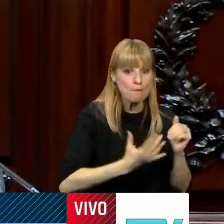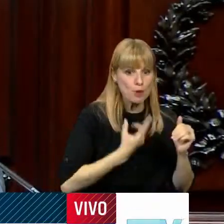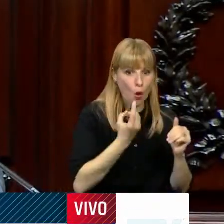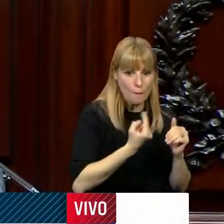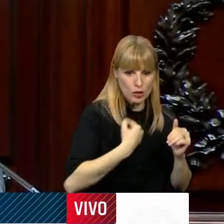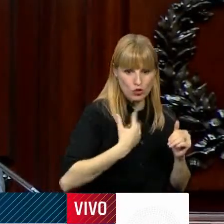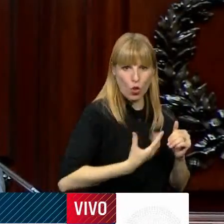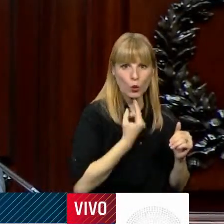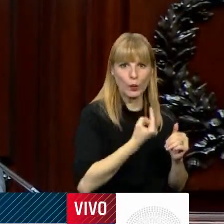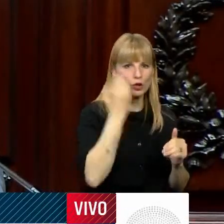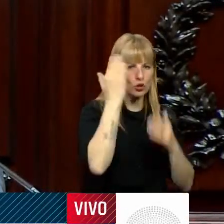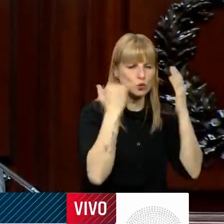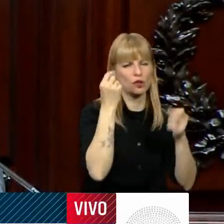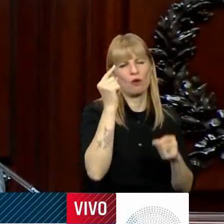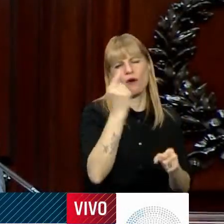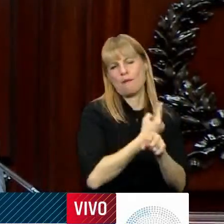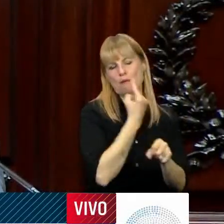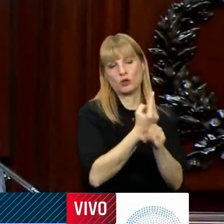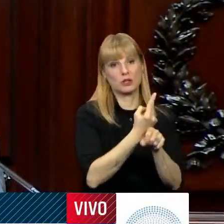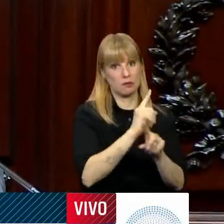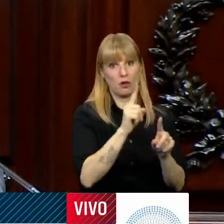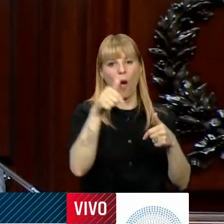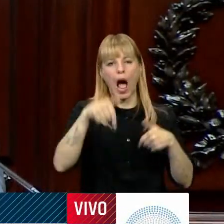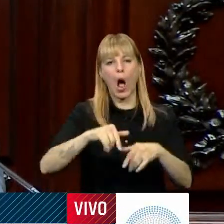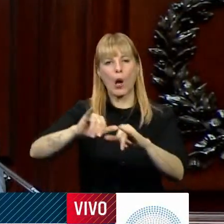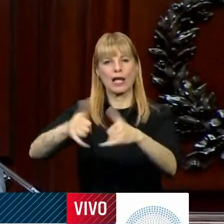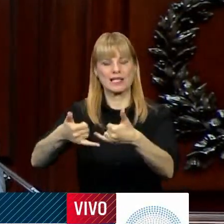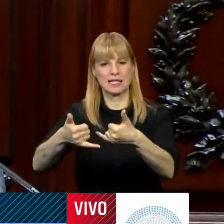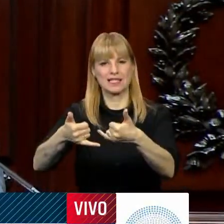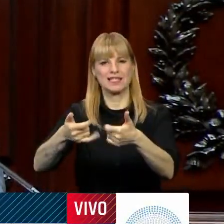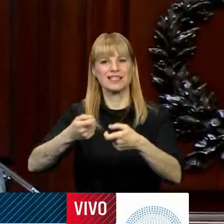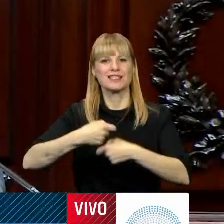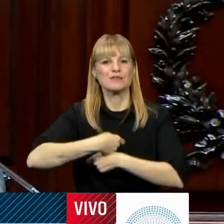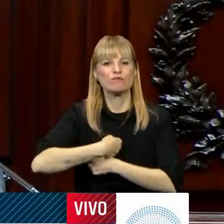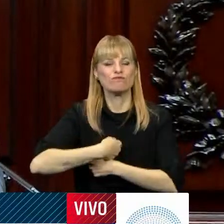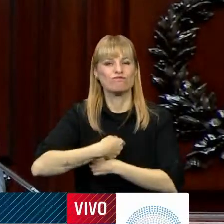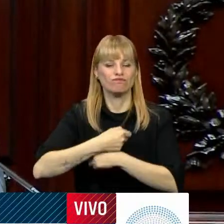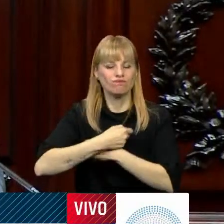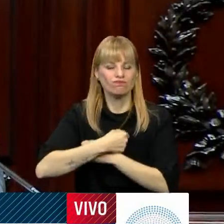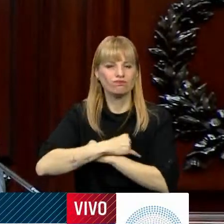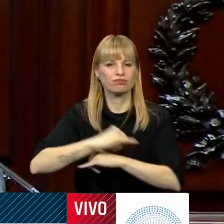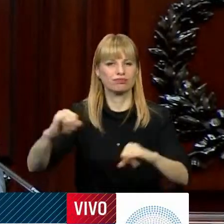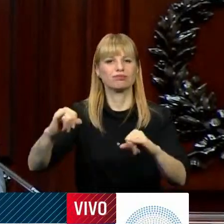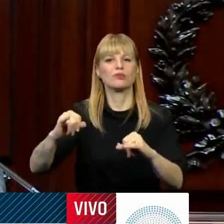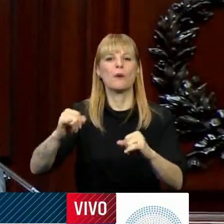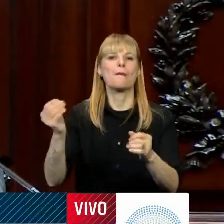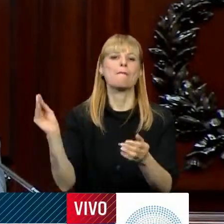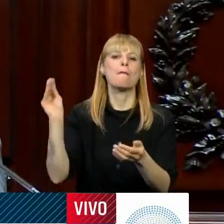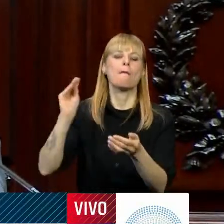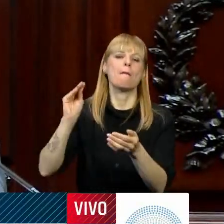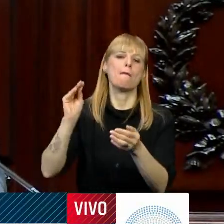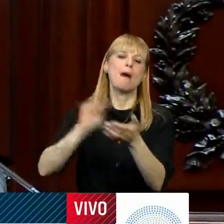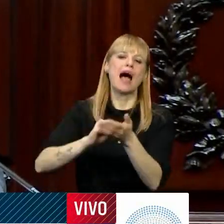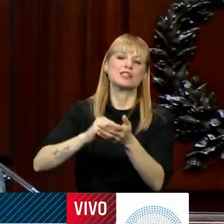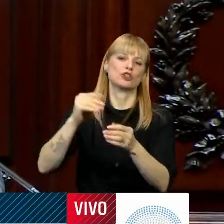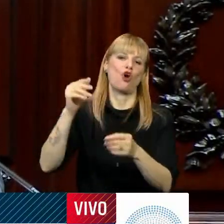imposible. Con el lanzamiento del programa Más Hogares, en mayo del